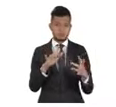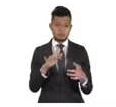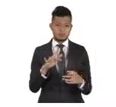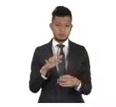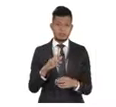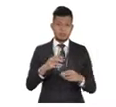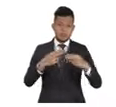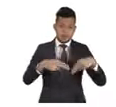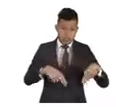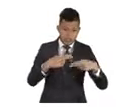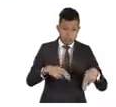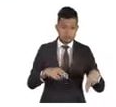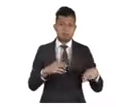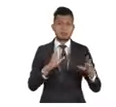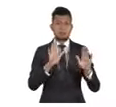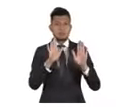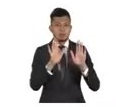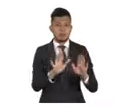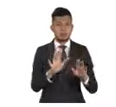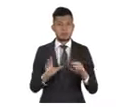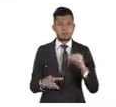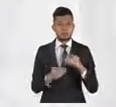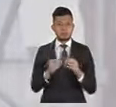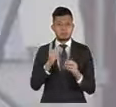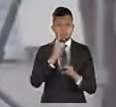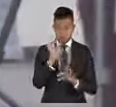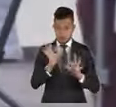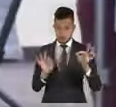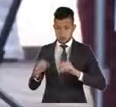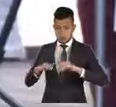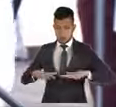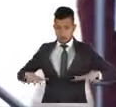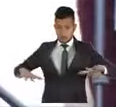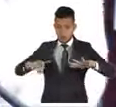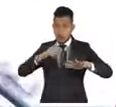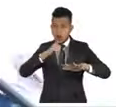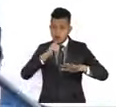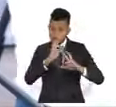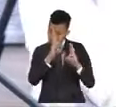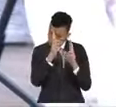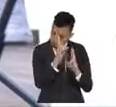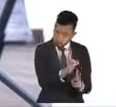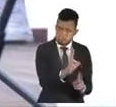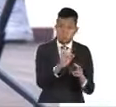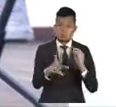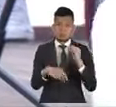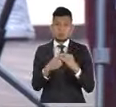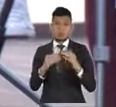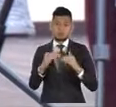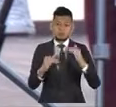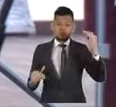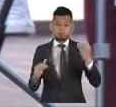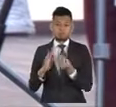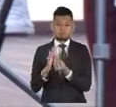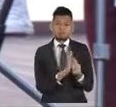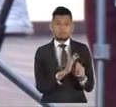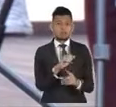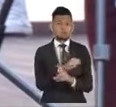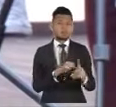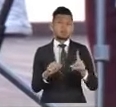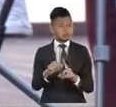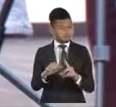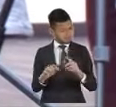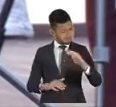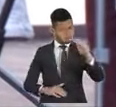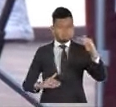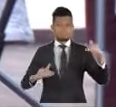de género, a la visión también de poder ordenar el territorio alrededor del agua y de superar la segregación social. Por eso nuevamente